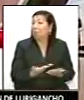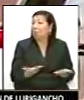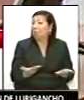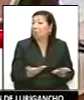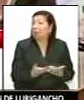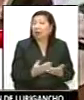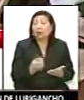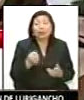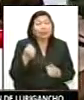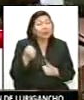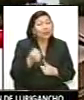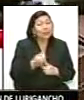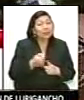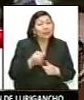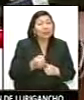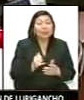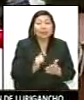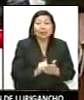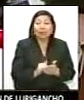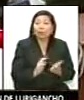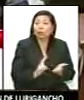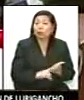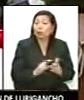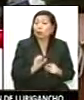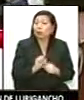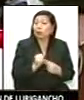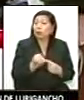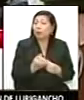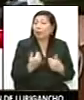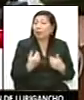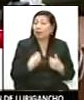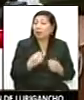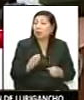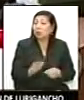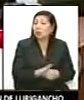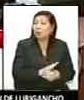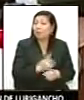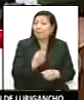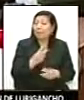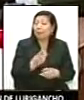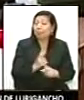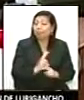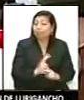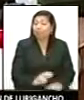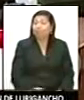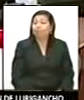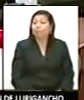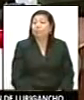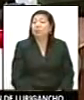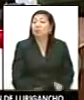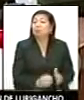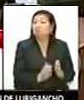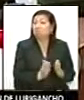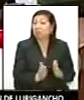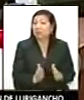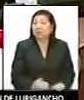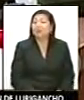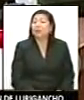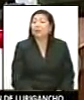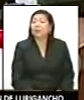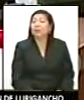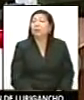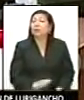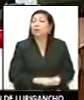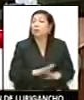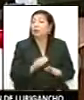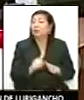una agresión a que la seguridad social tenga los fondos suficientes para prestar una adecuada atención, sobre